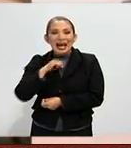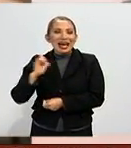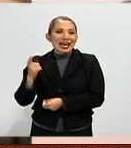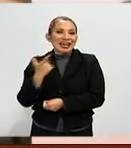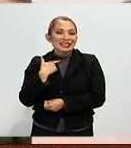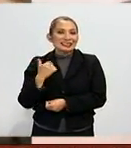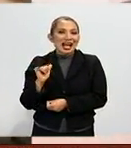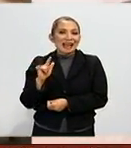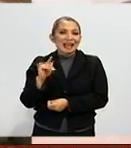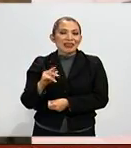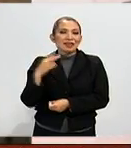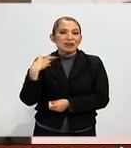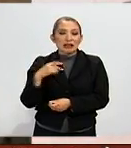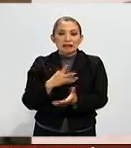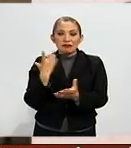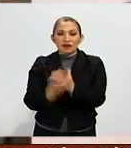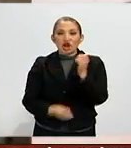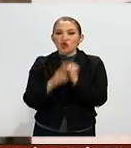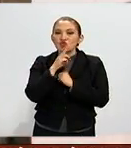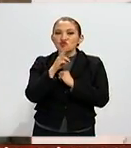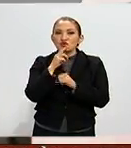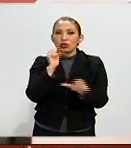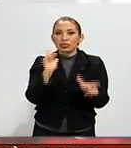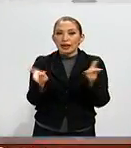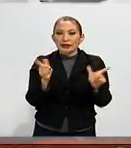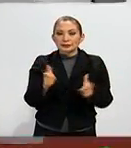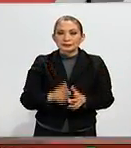de Nautla, Veracruz, huyeron a Houston, Texas.